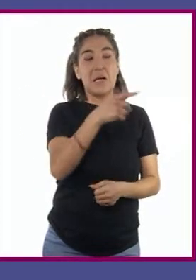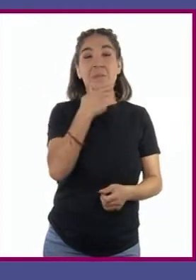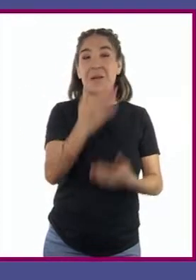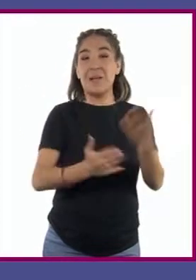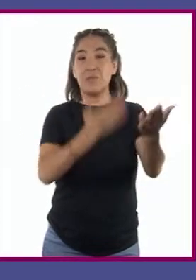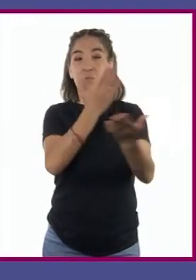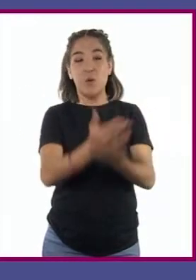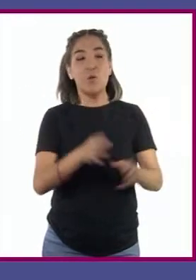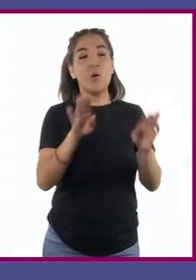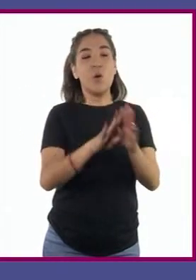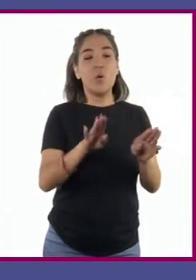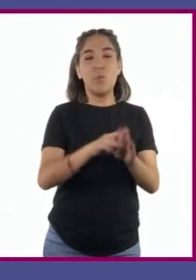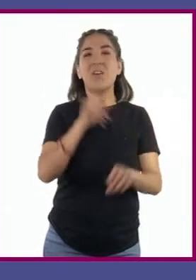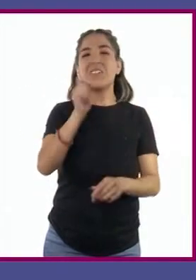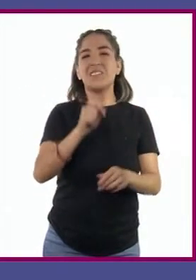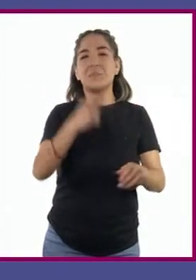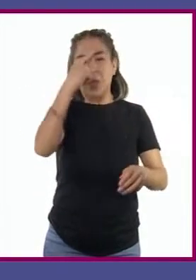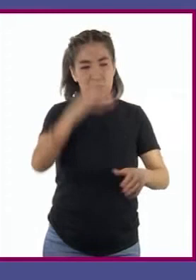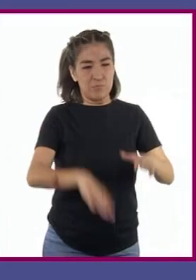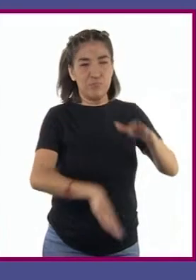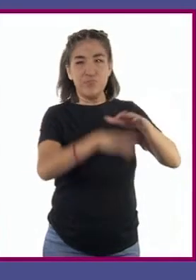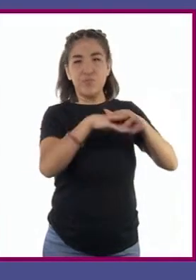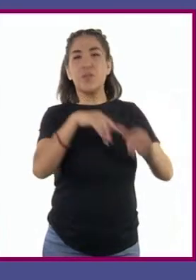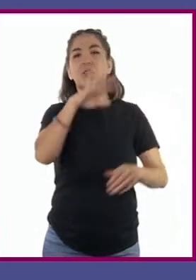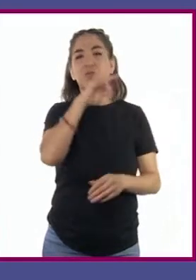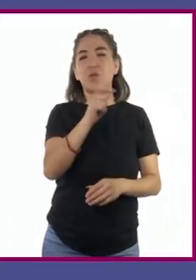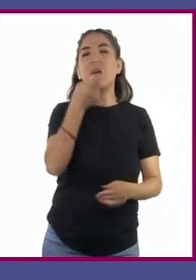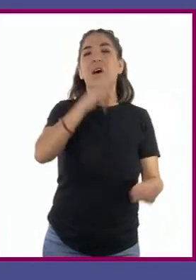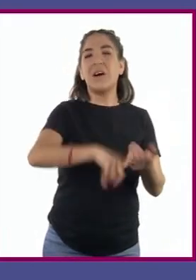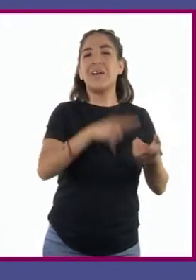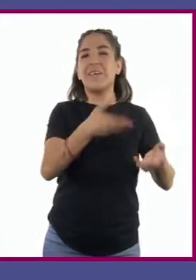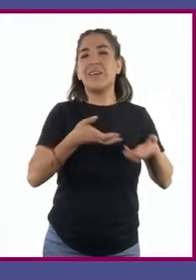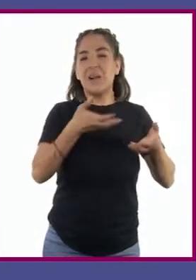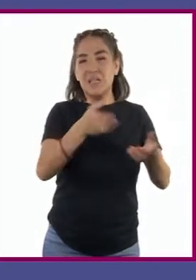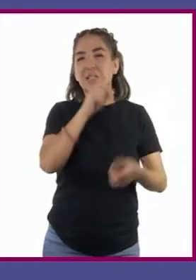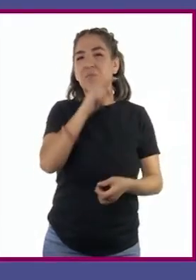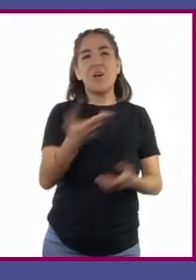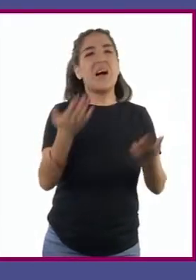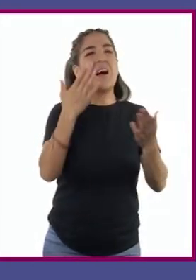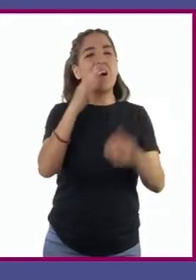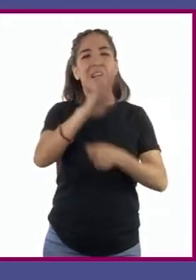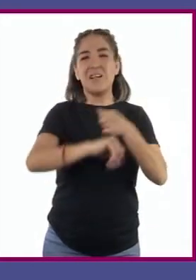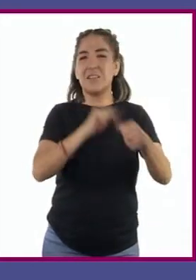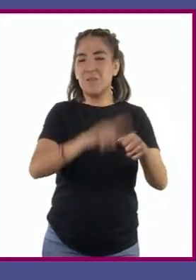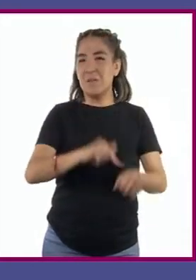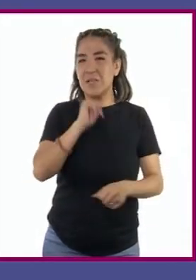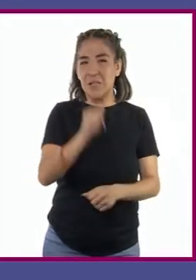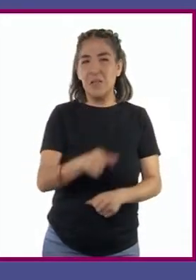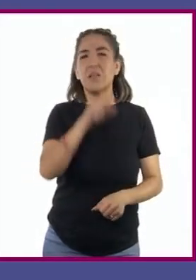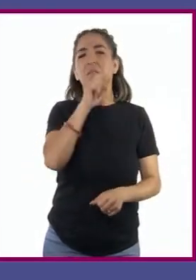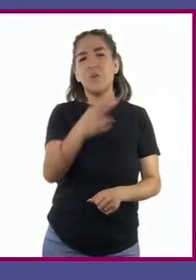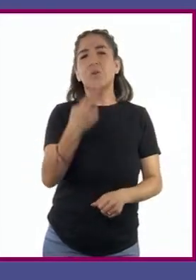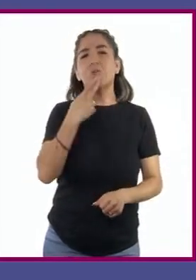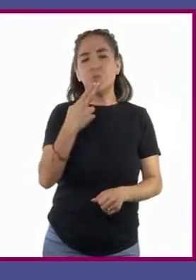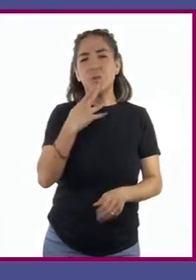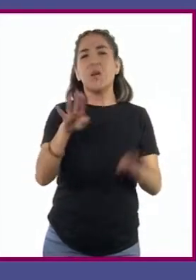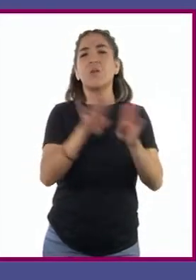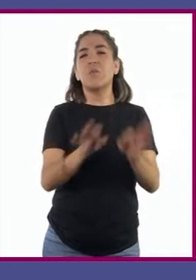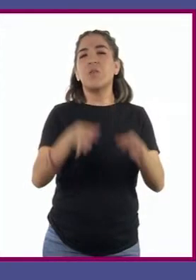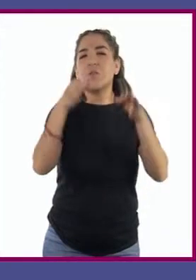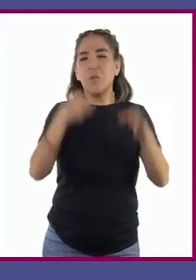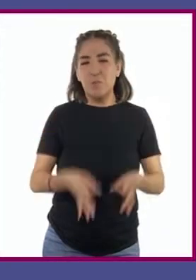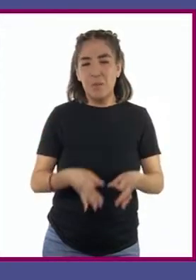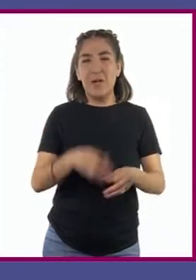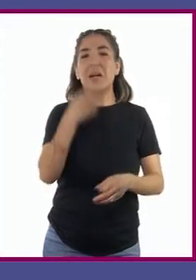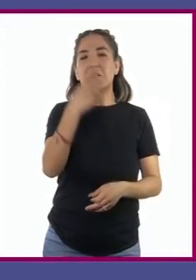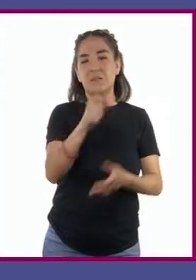relleno sanitario para que ya no huela feo nuestras calles y no haya tanto animal. Podemos utilizar el lenguaje formal y redactar